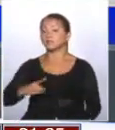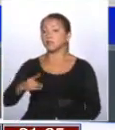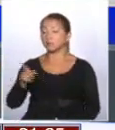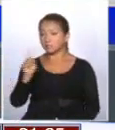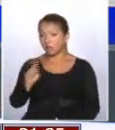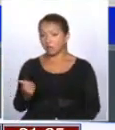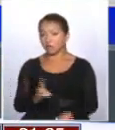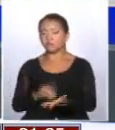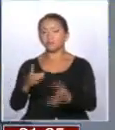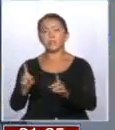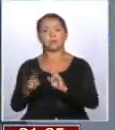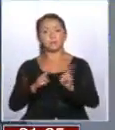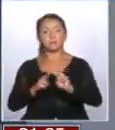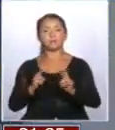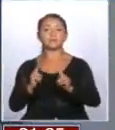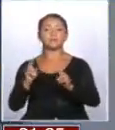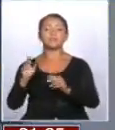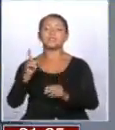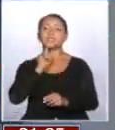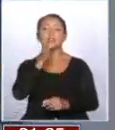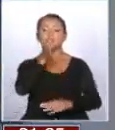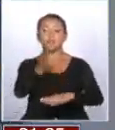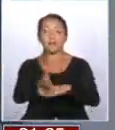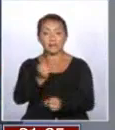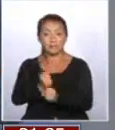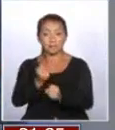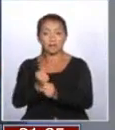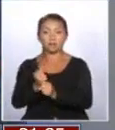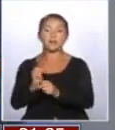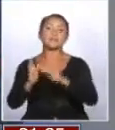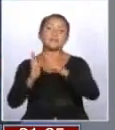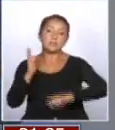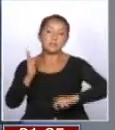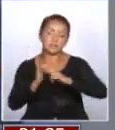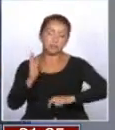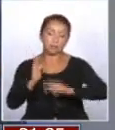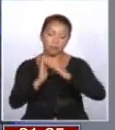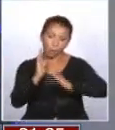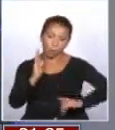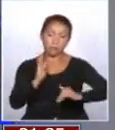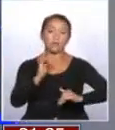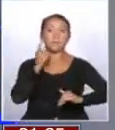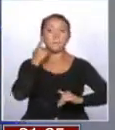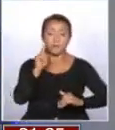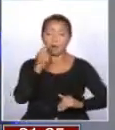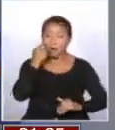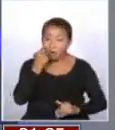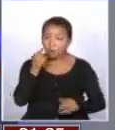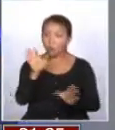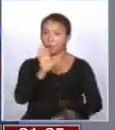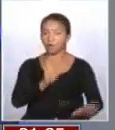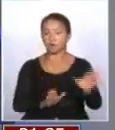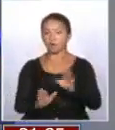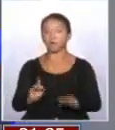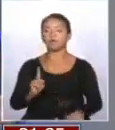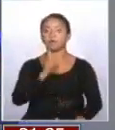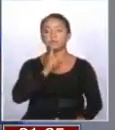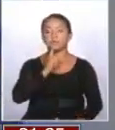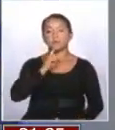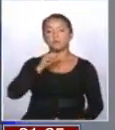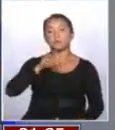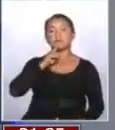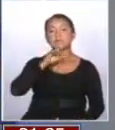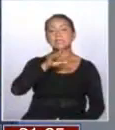regulado? Eso ya se reguló. Se descuenta aquellos que... Sí, se descuenta, no es... claro. Pero aquí hay que ser cuidadosos, porque nosotros tenemos un hemiciclo que viene